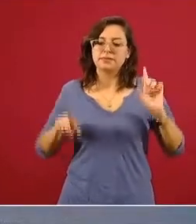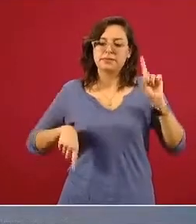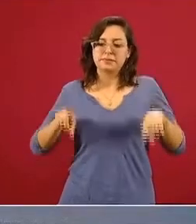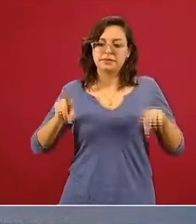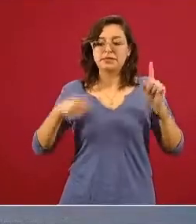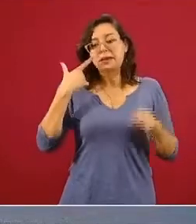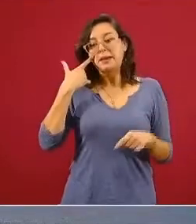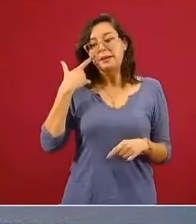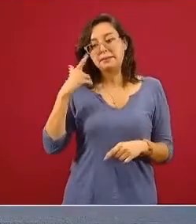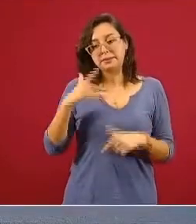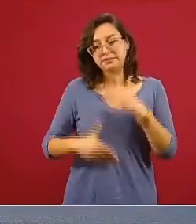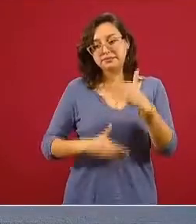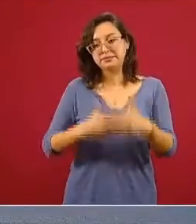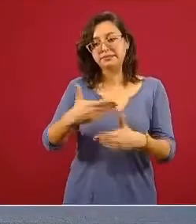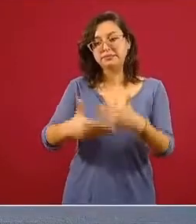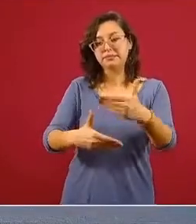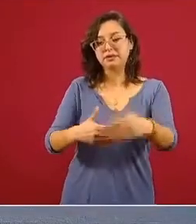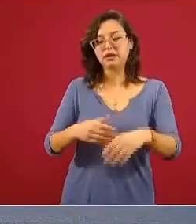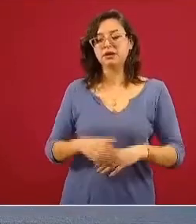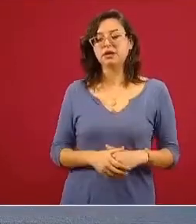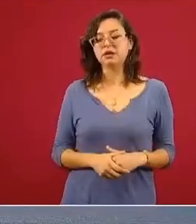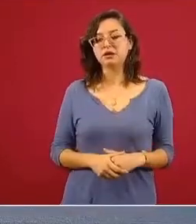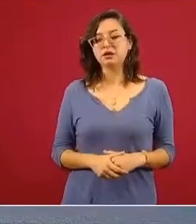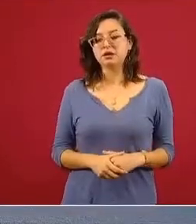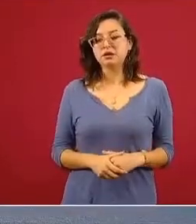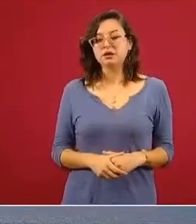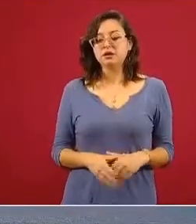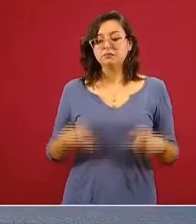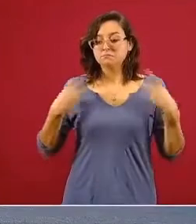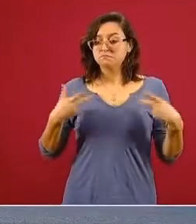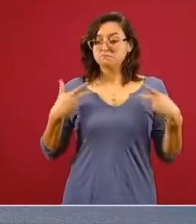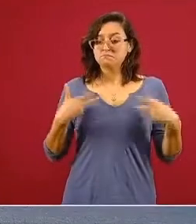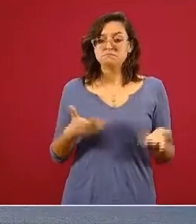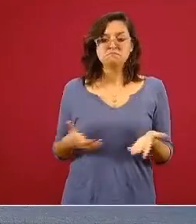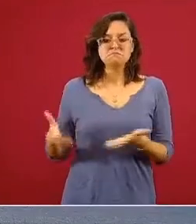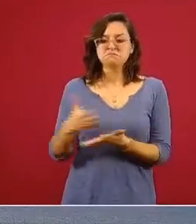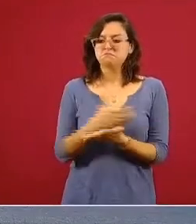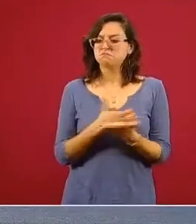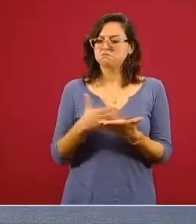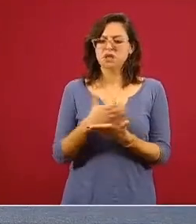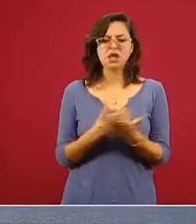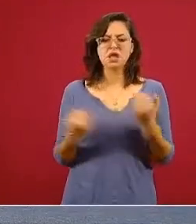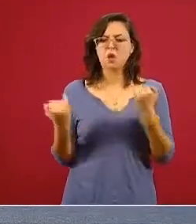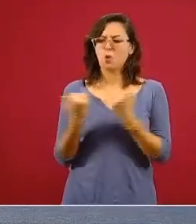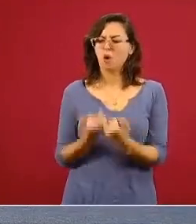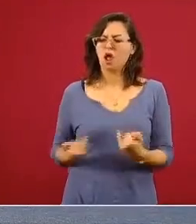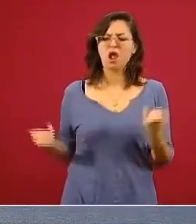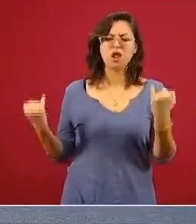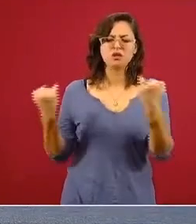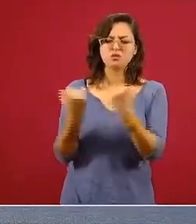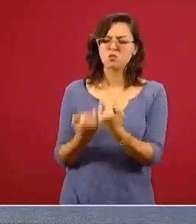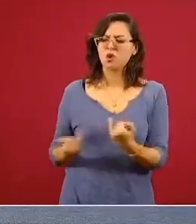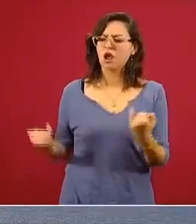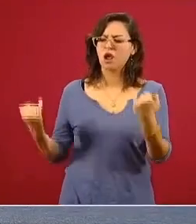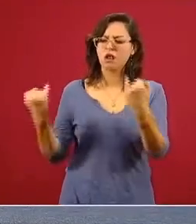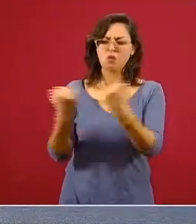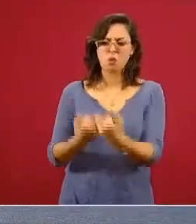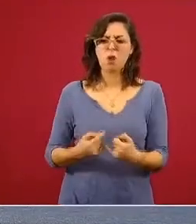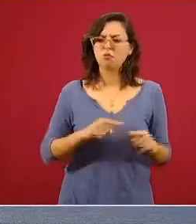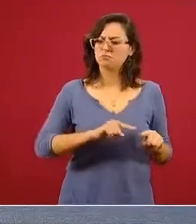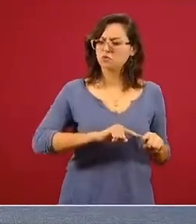superior. Prácticamente los casos, las personas que se han recuperado de la enfermedad han seguido también en este caso la